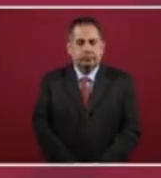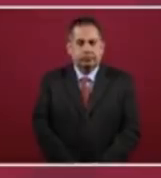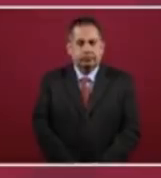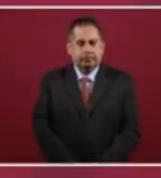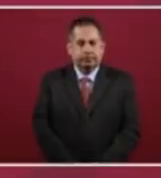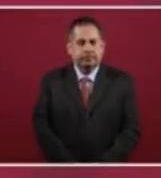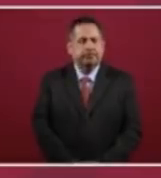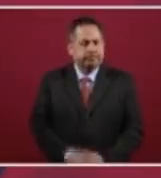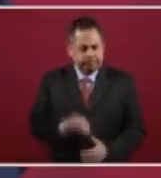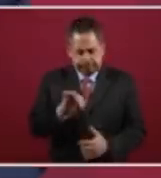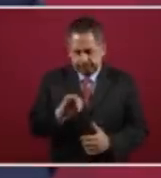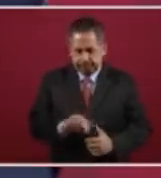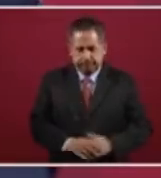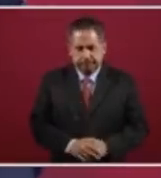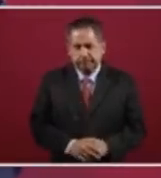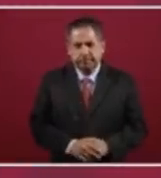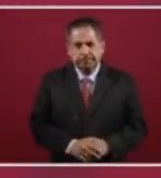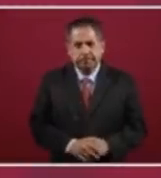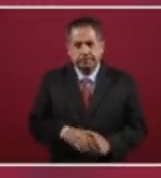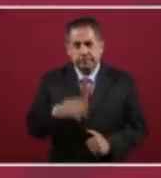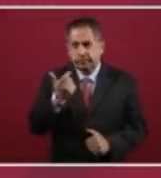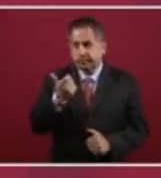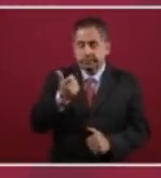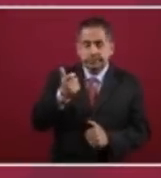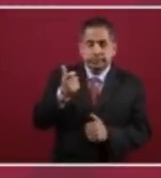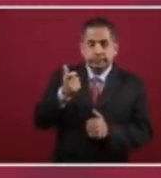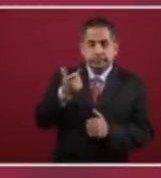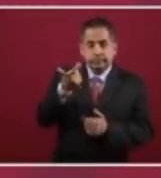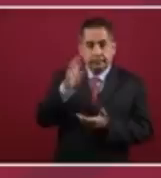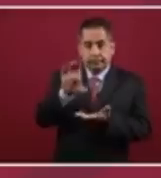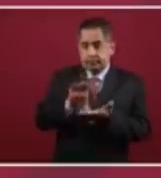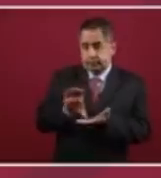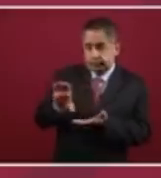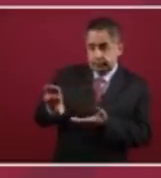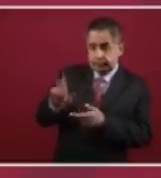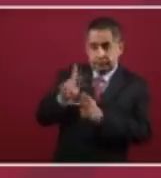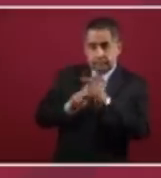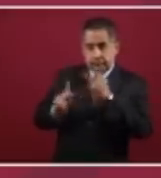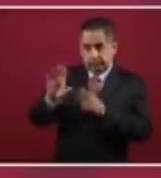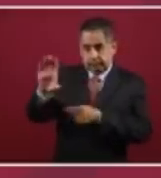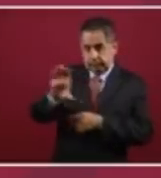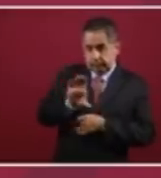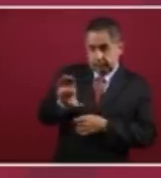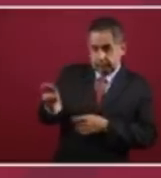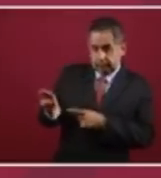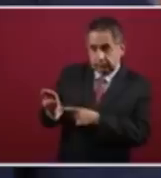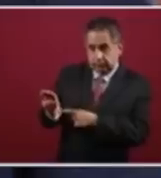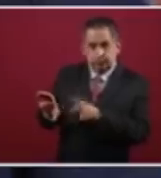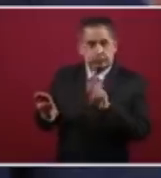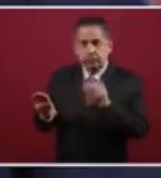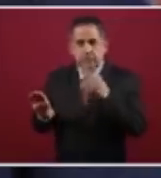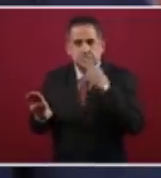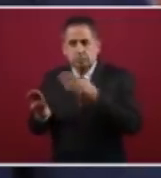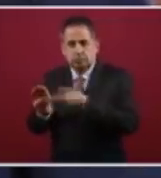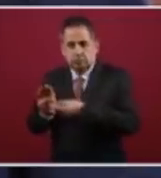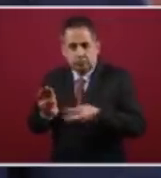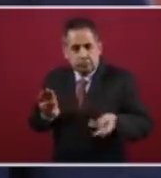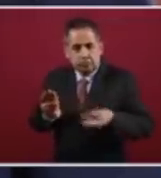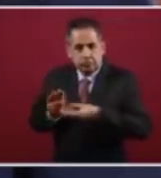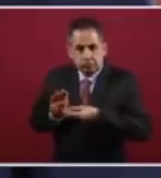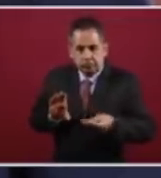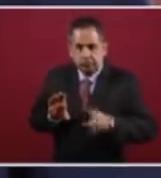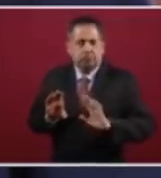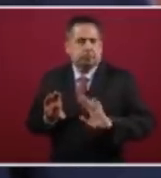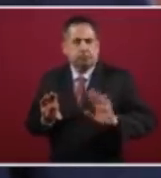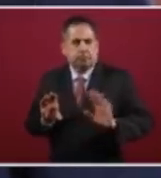un fondo que no se utiliza, es decir,